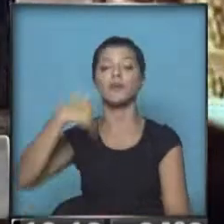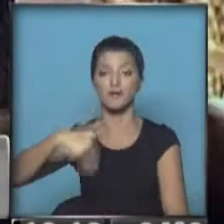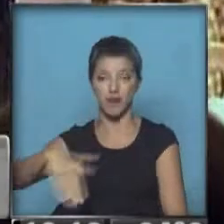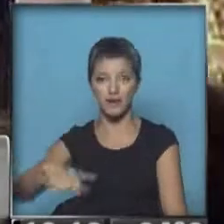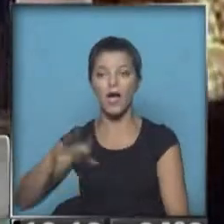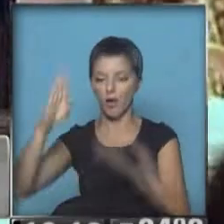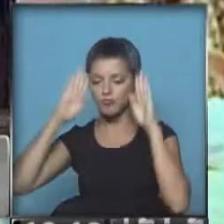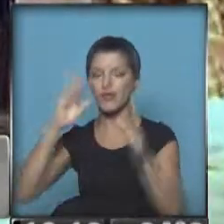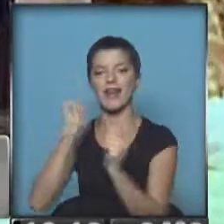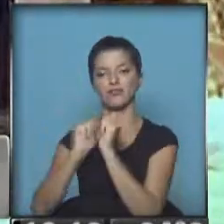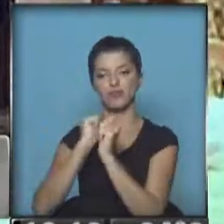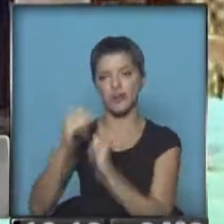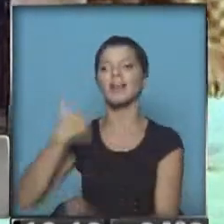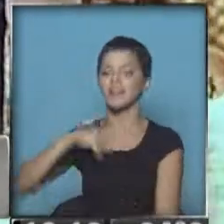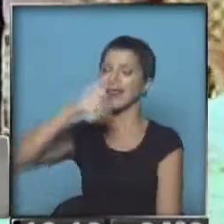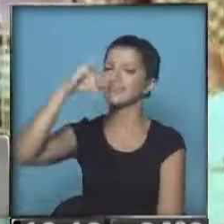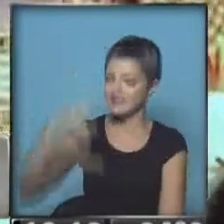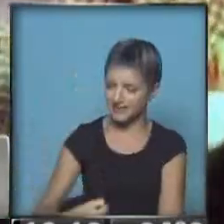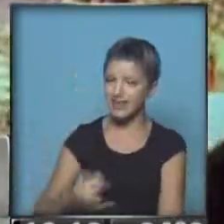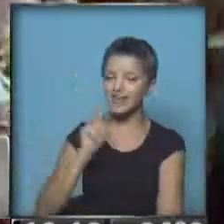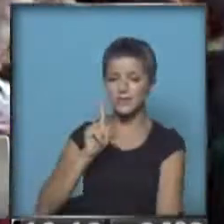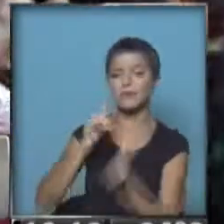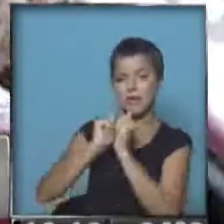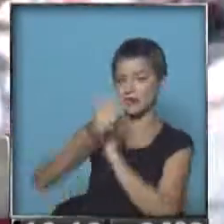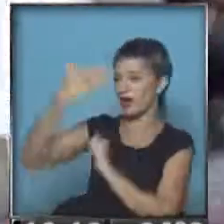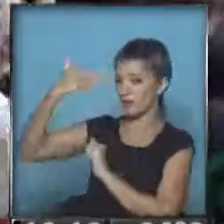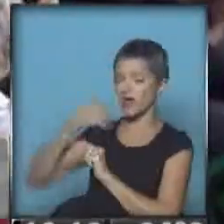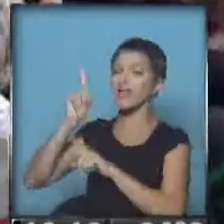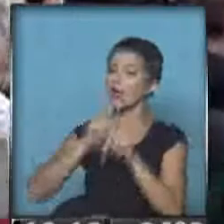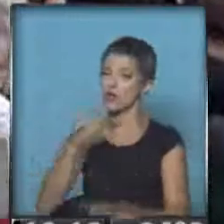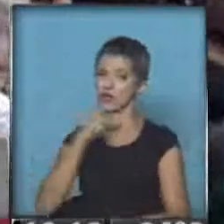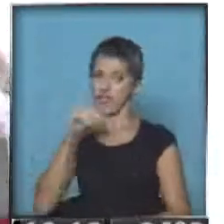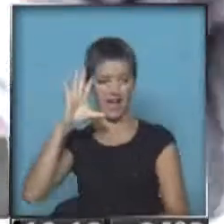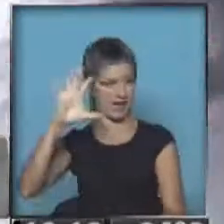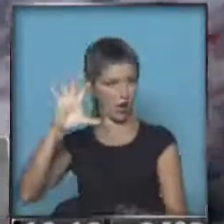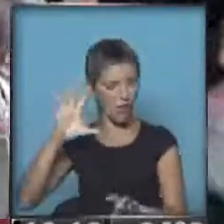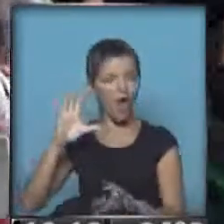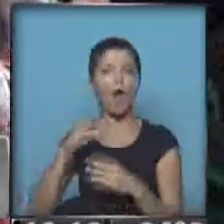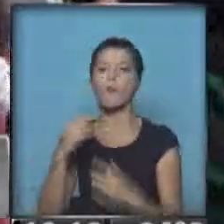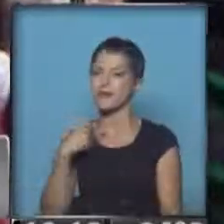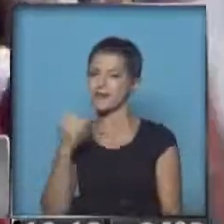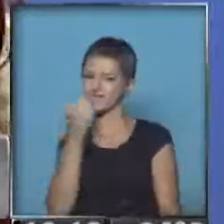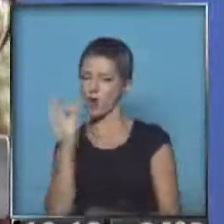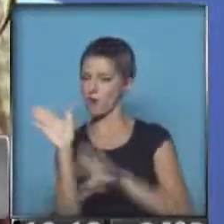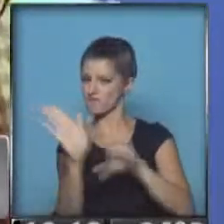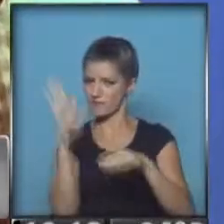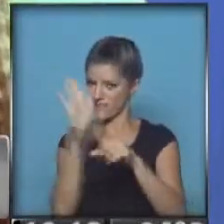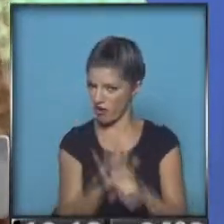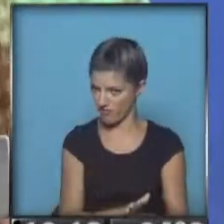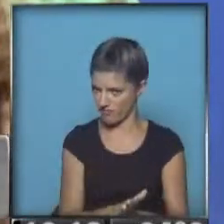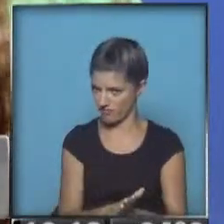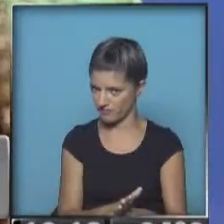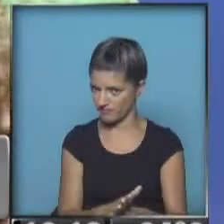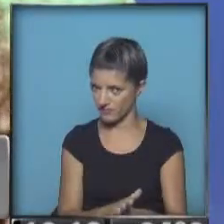honrar la historia. Sí, esa historia que algunos no quieren recordar porque no les conviene que se recuerde la